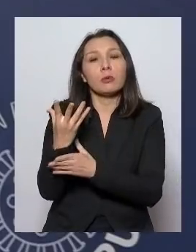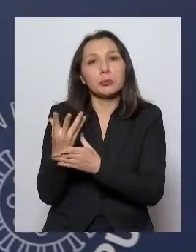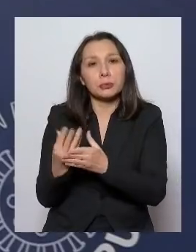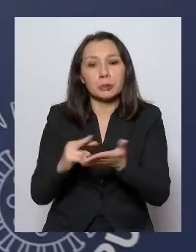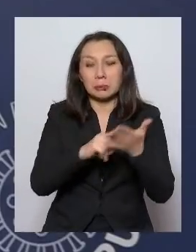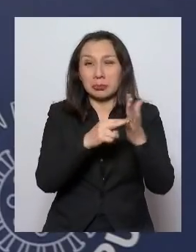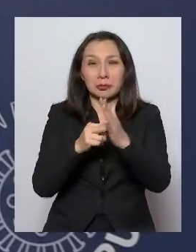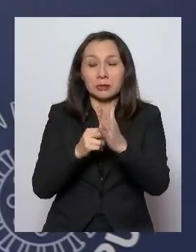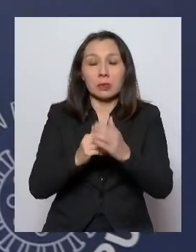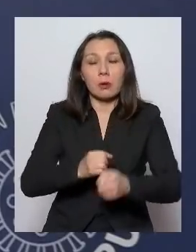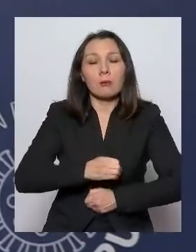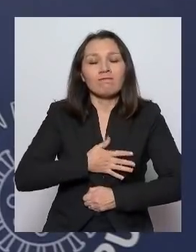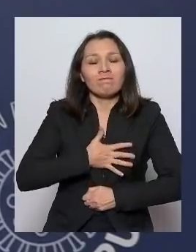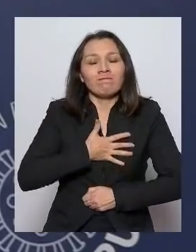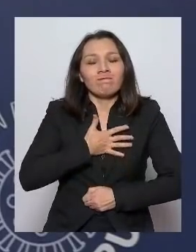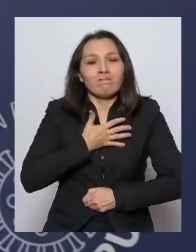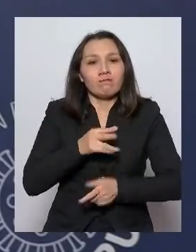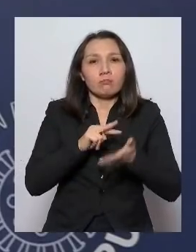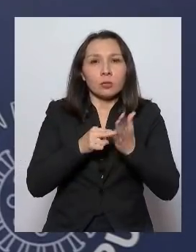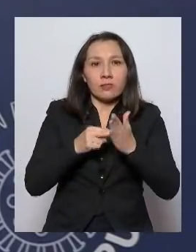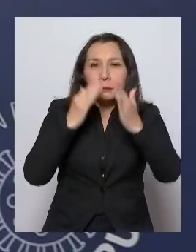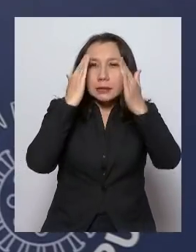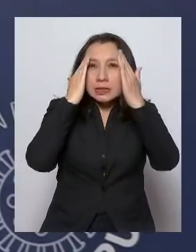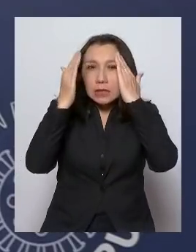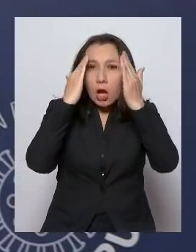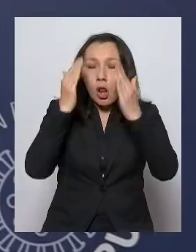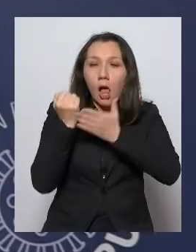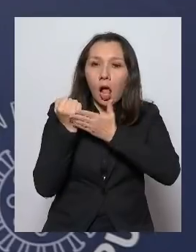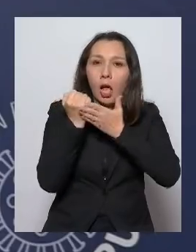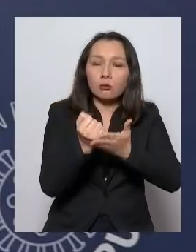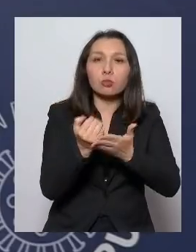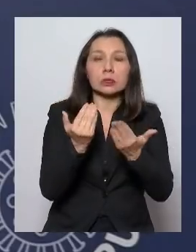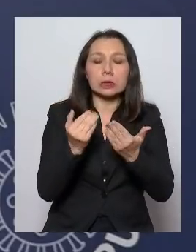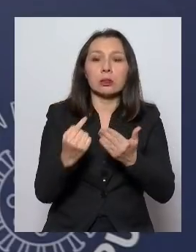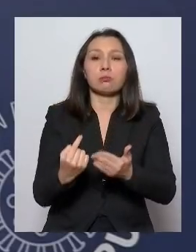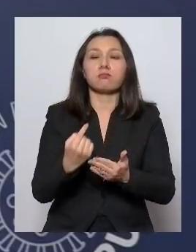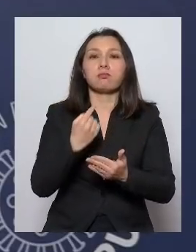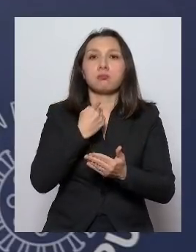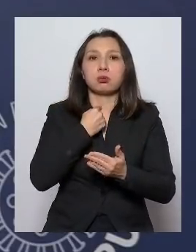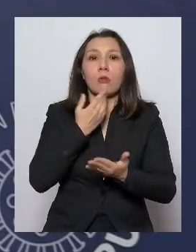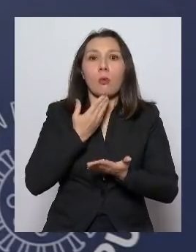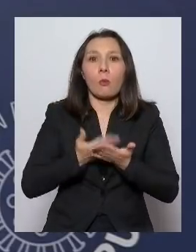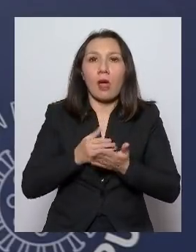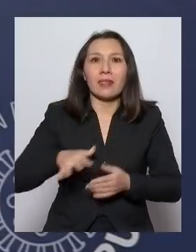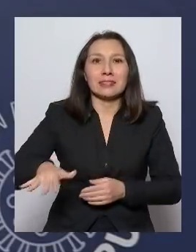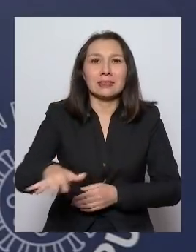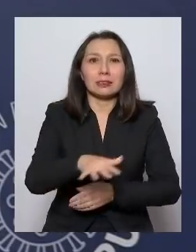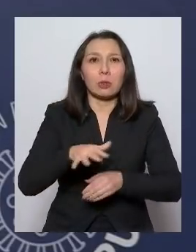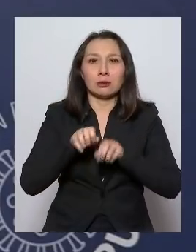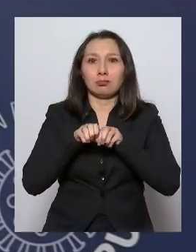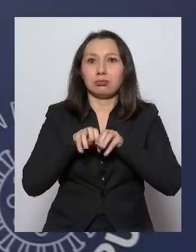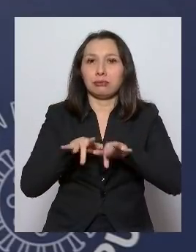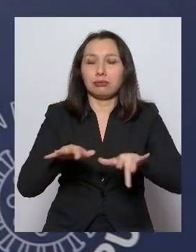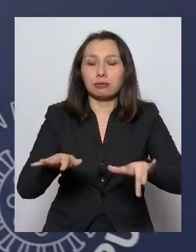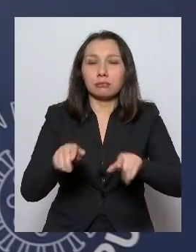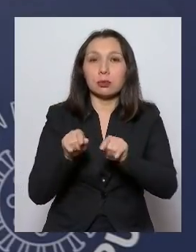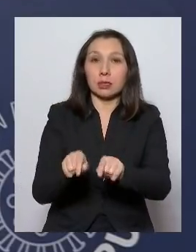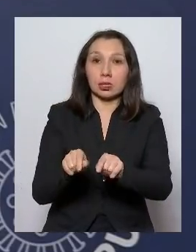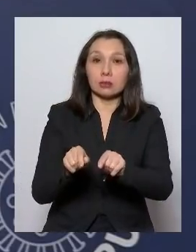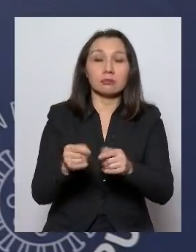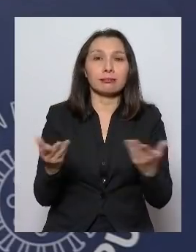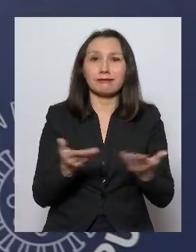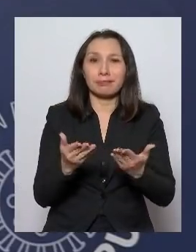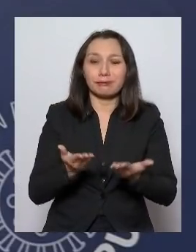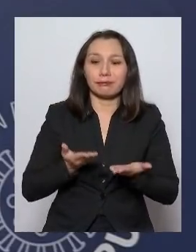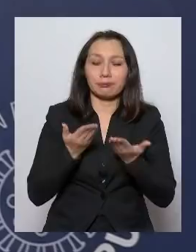esta crisis emocional, psicológica, que produce esta pandemia. Y esto va